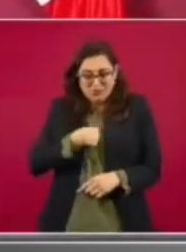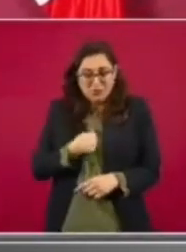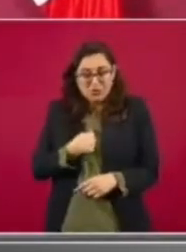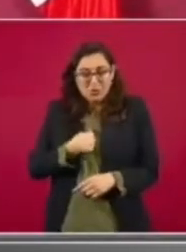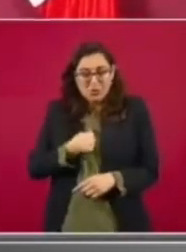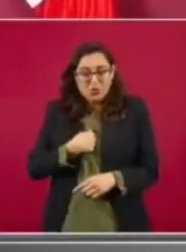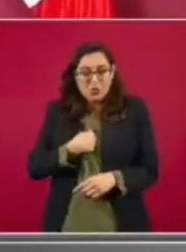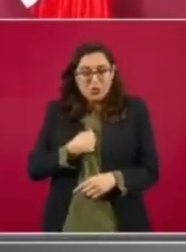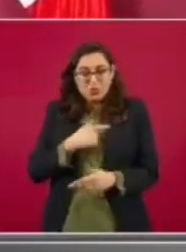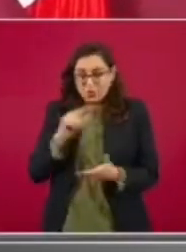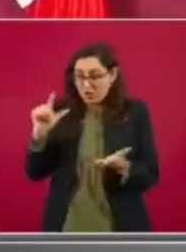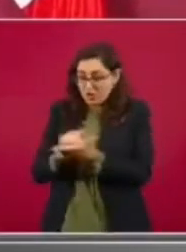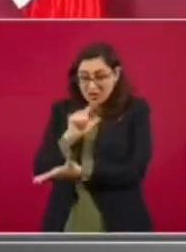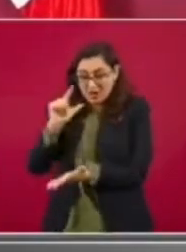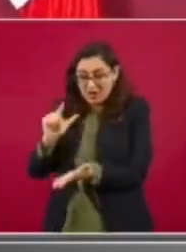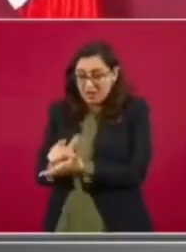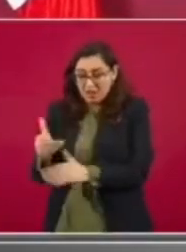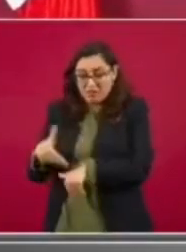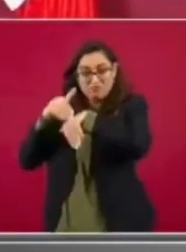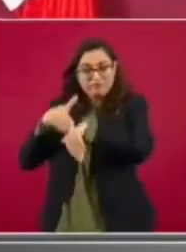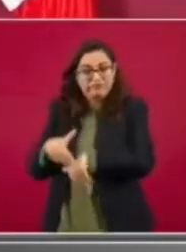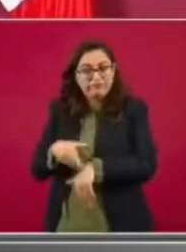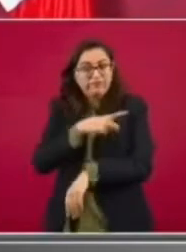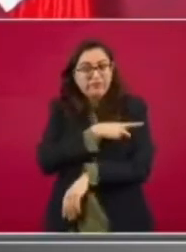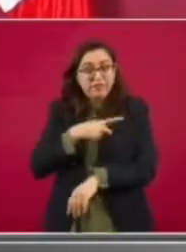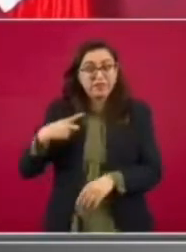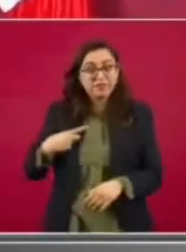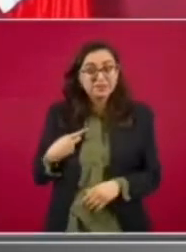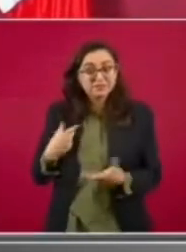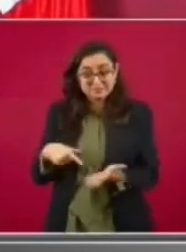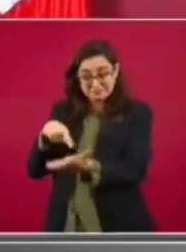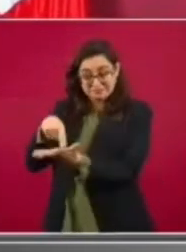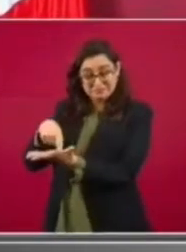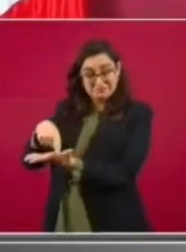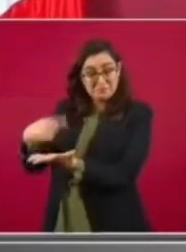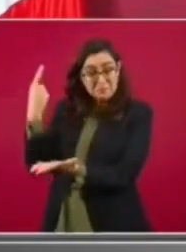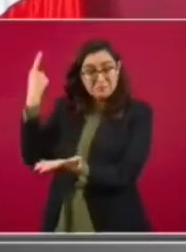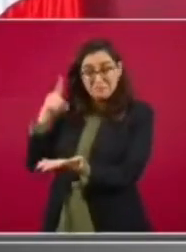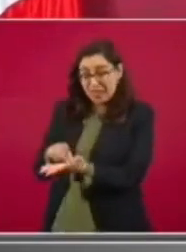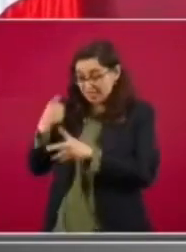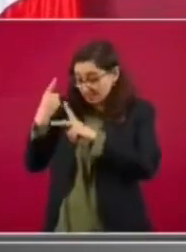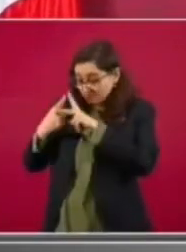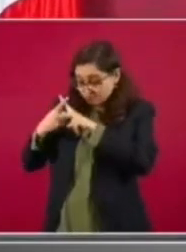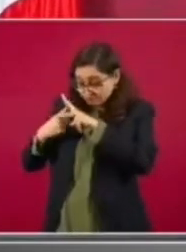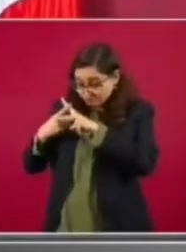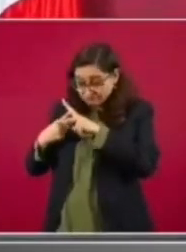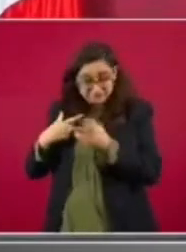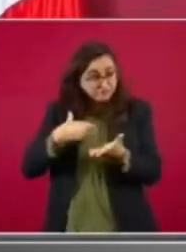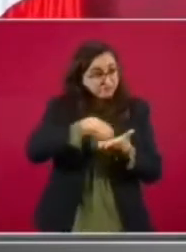enviar los recursos a los estados de acuerdo a esa ley.